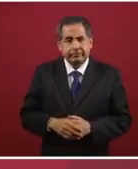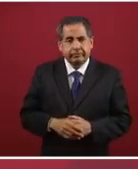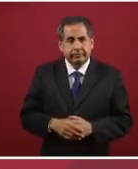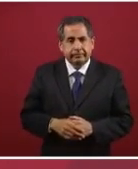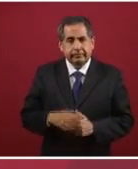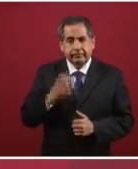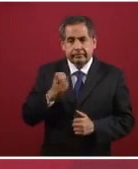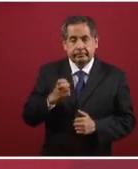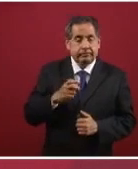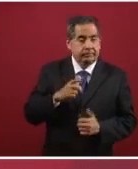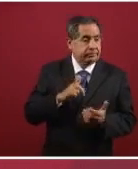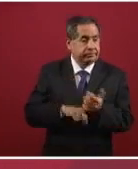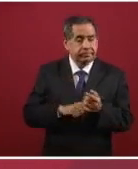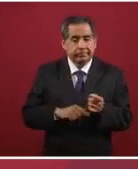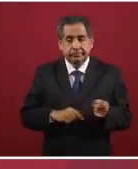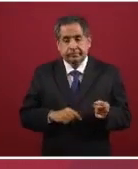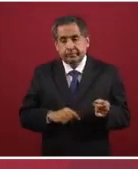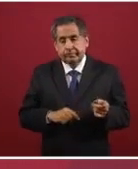es de gente